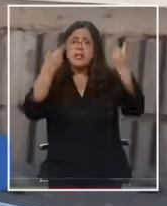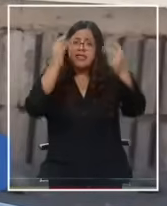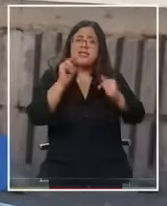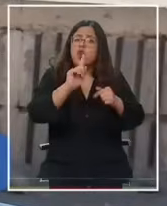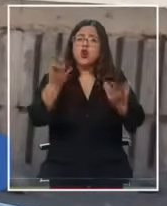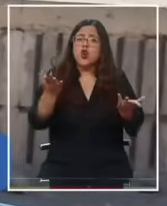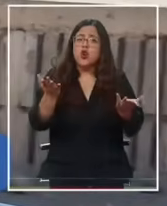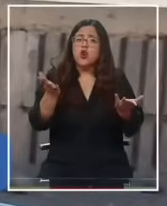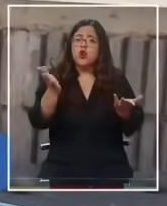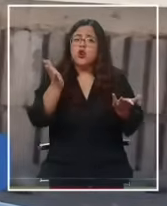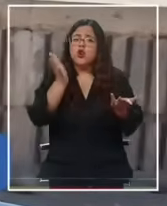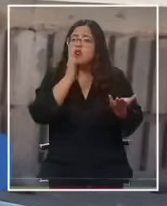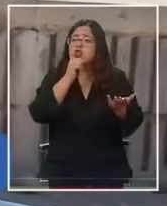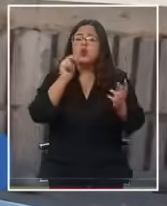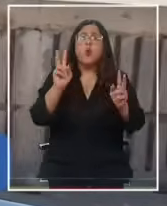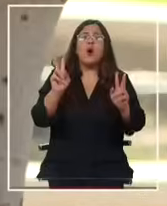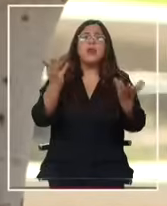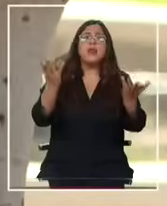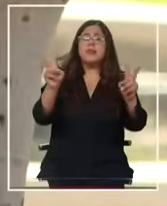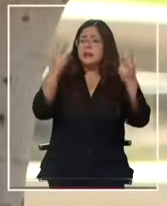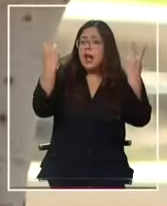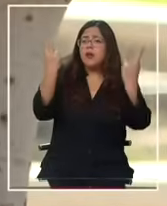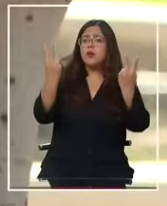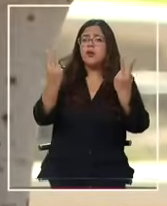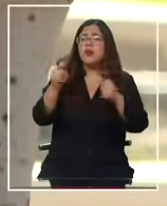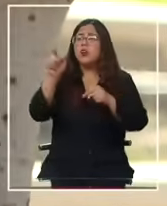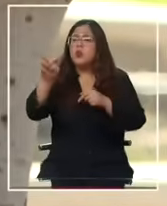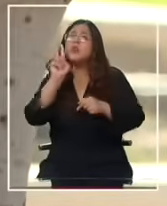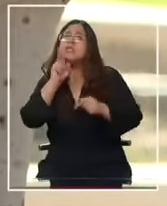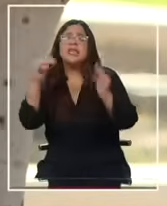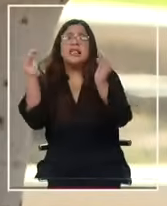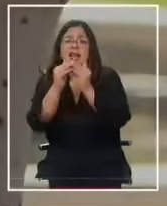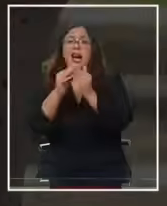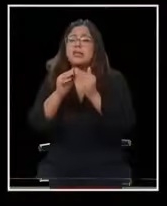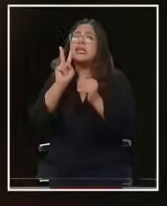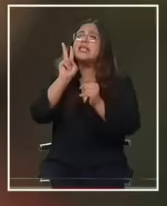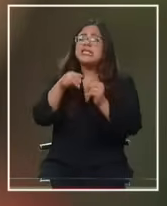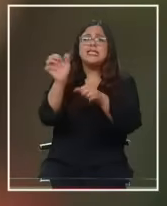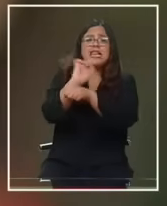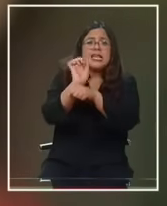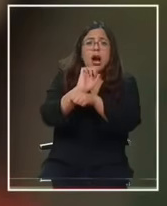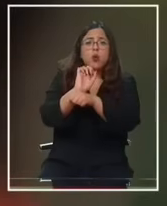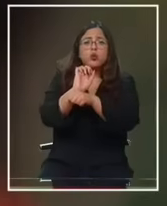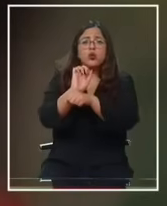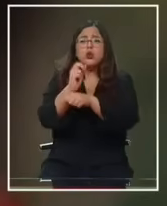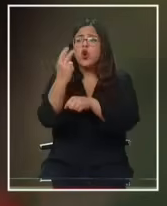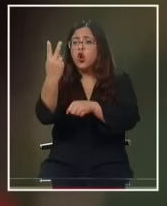no funcionarme, yo no te quiero dejar con dos hijos, sin casa, sin auto y endeudado.